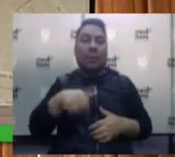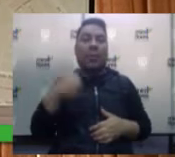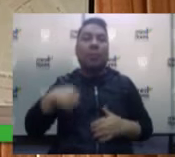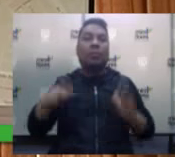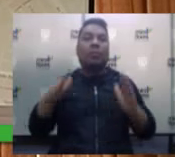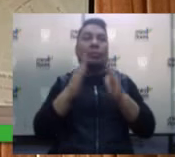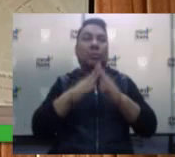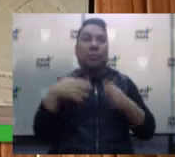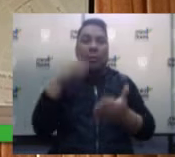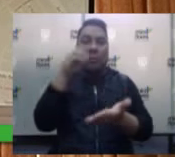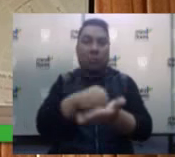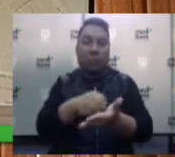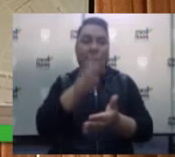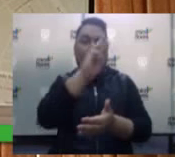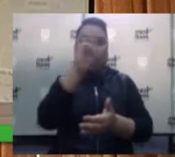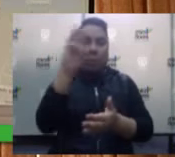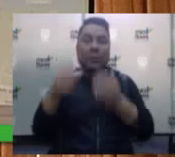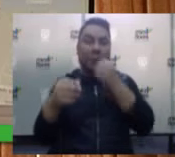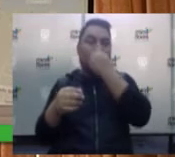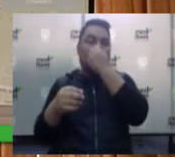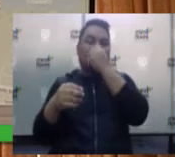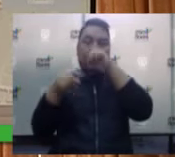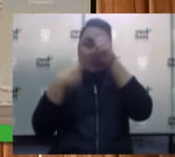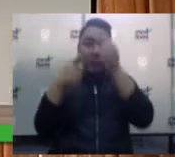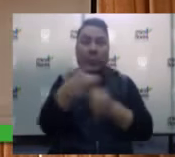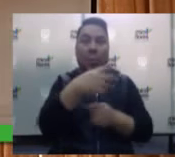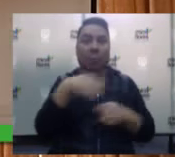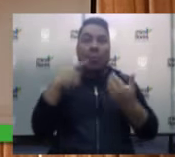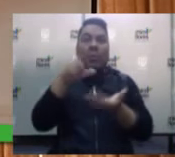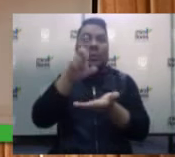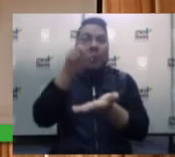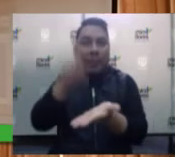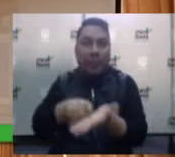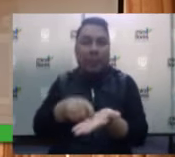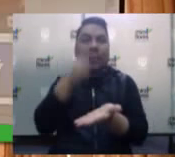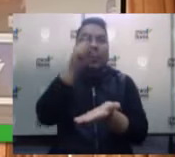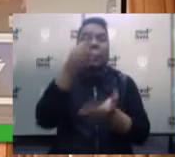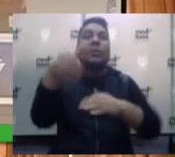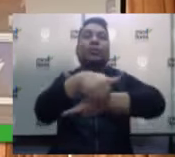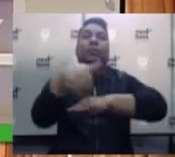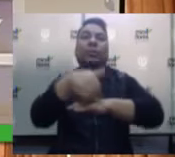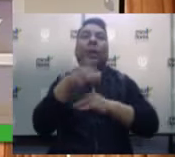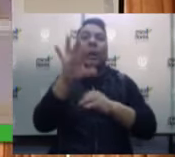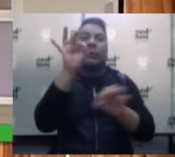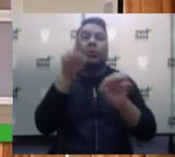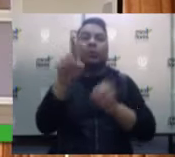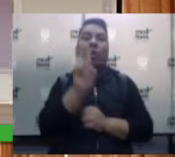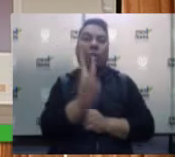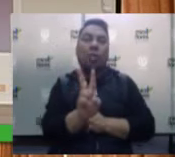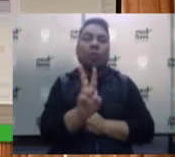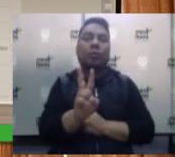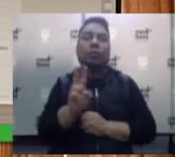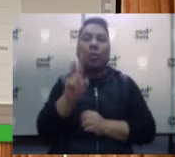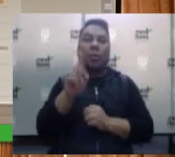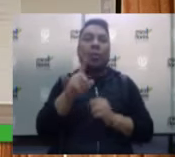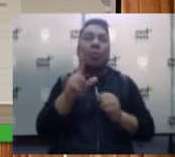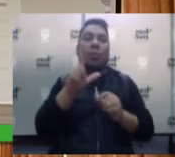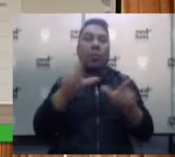Está en la primera cara de la página. Ustedes pueden hacer el filtro tanto por avenida como por partido político. Esto